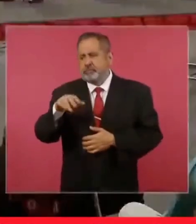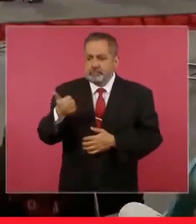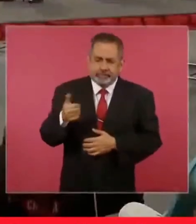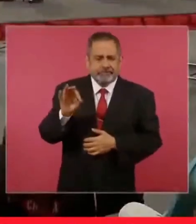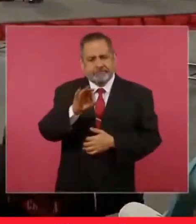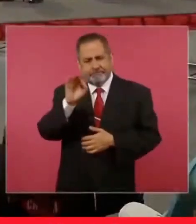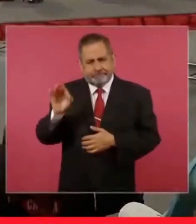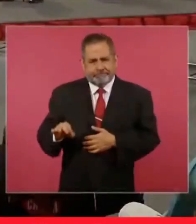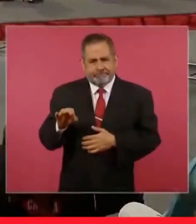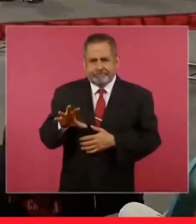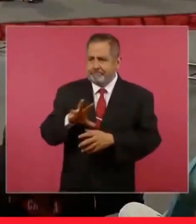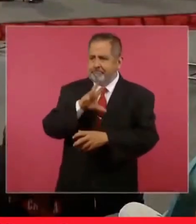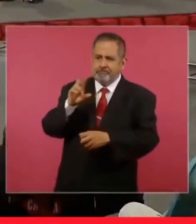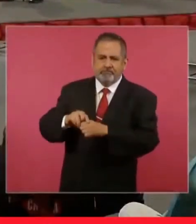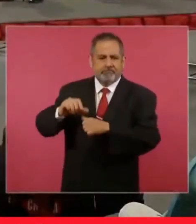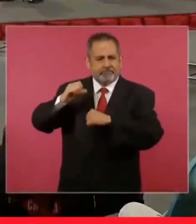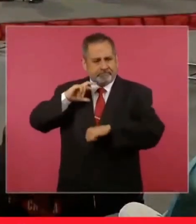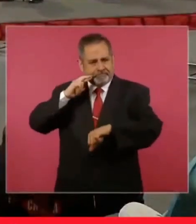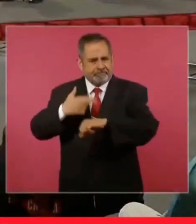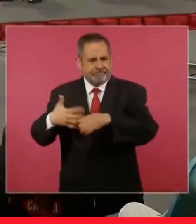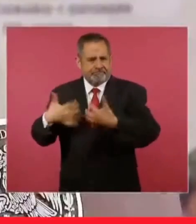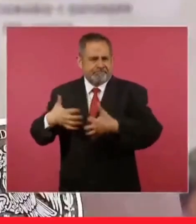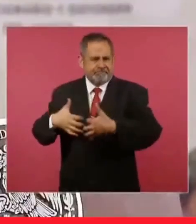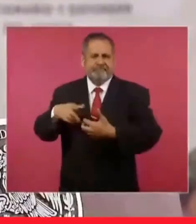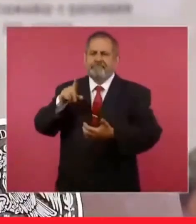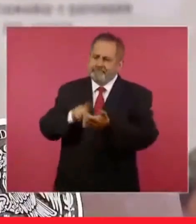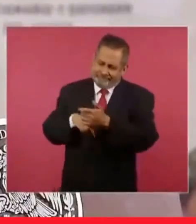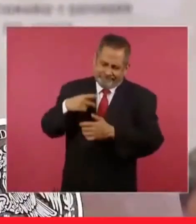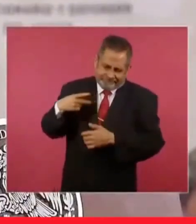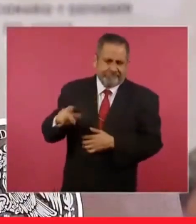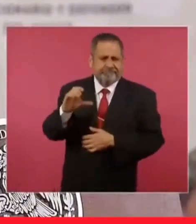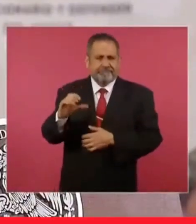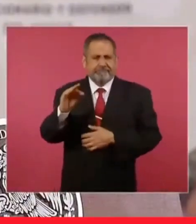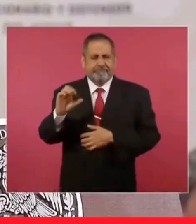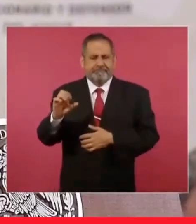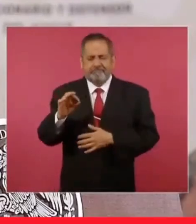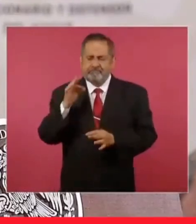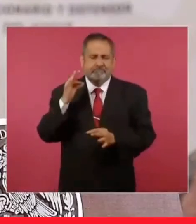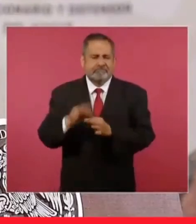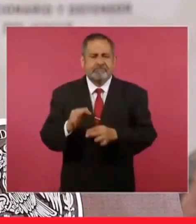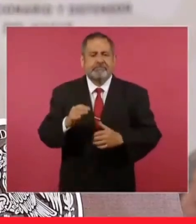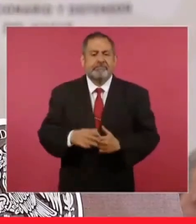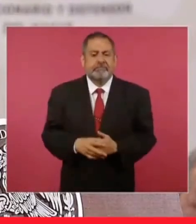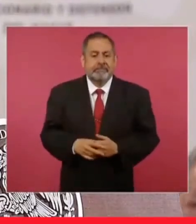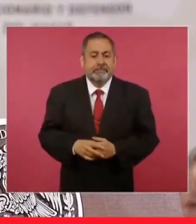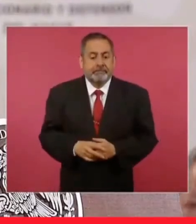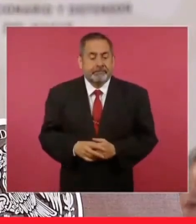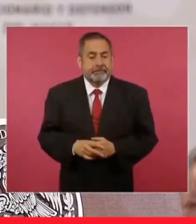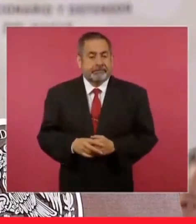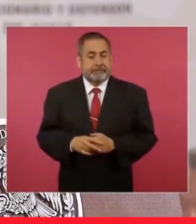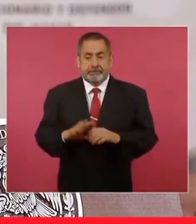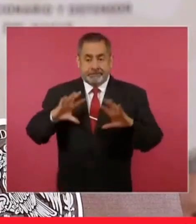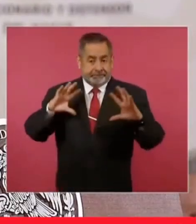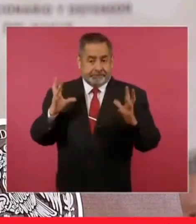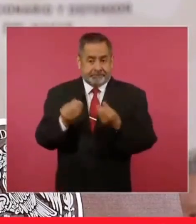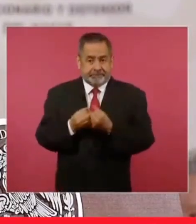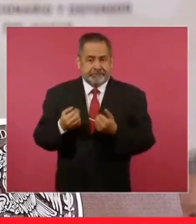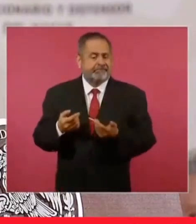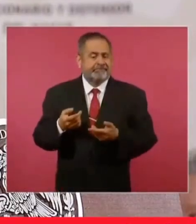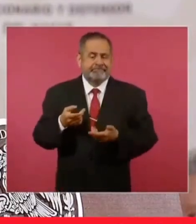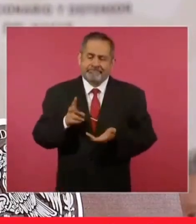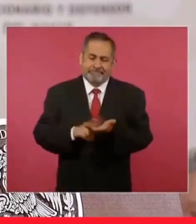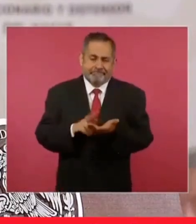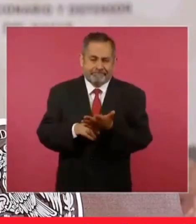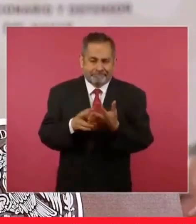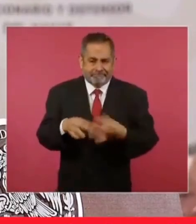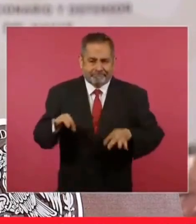54-56% de la generación de energía eléctrica al terminar este sexenio. Todo esto tiene, digamos, un valor fundamental,